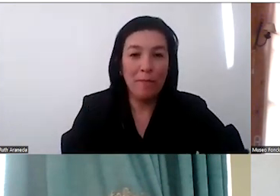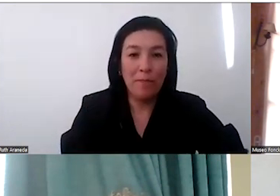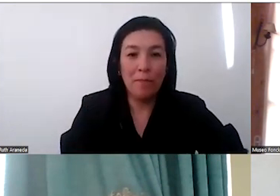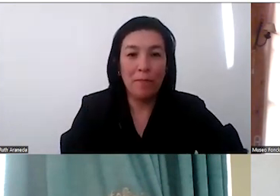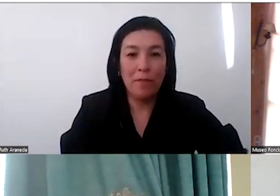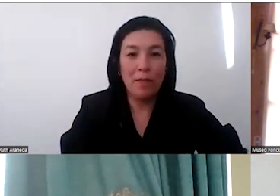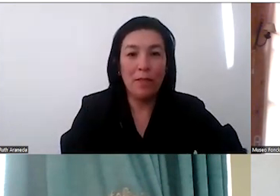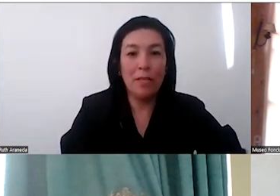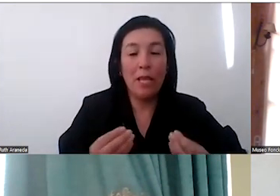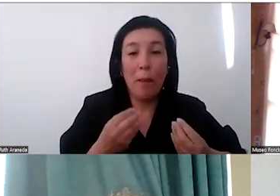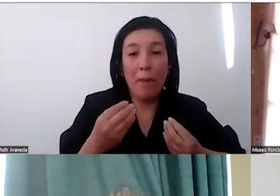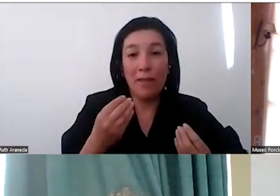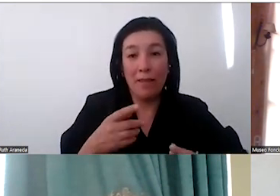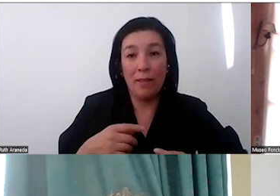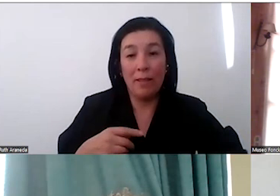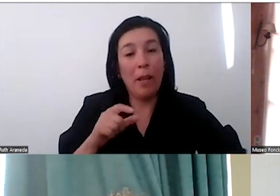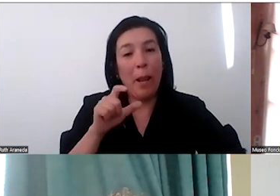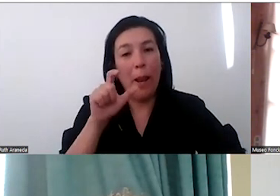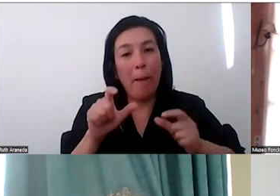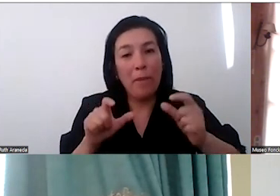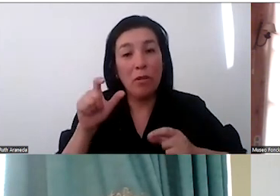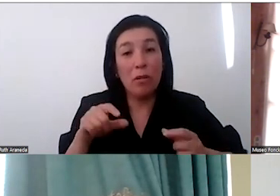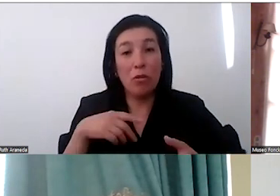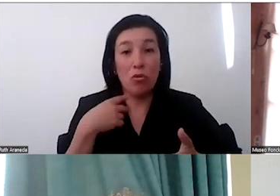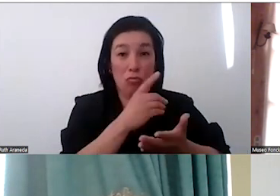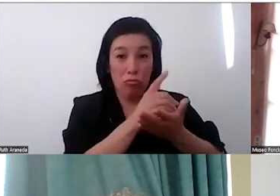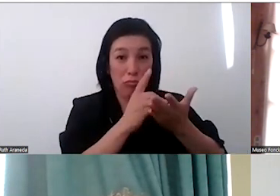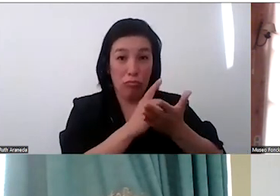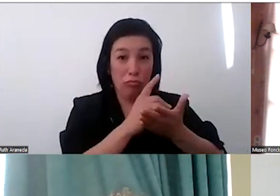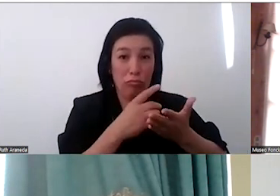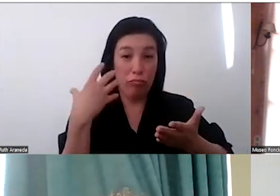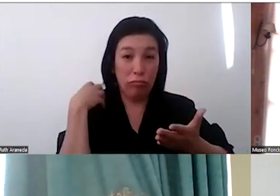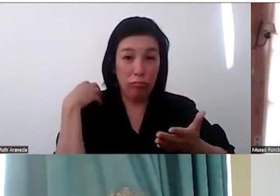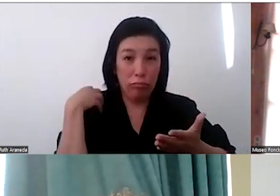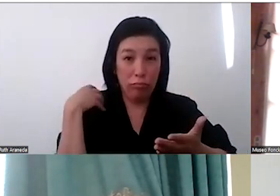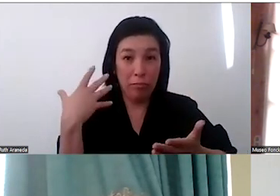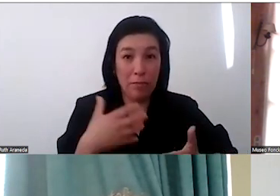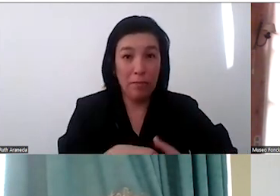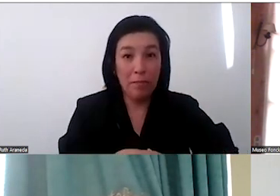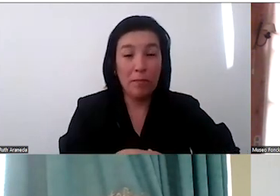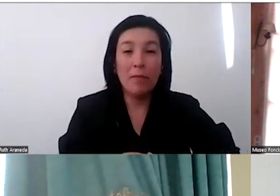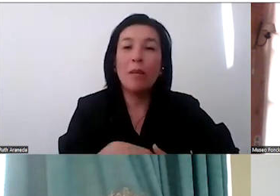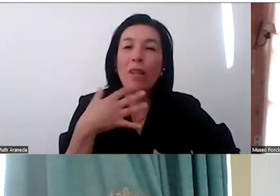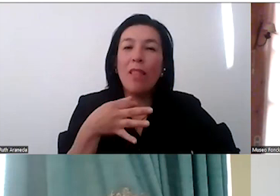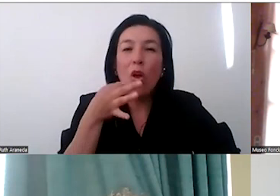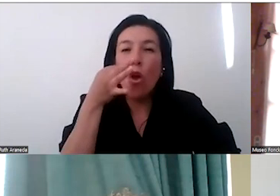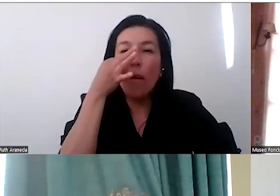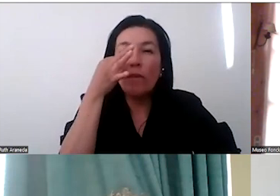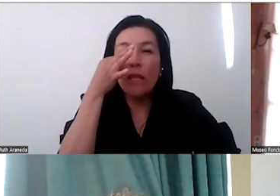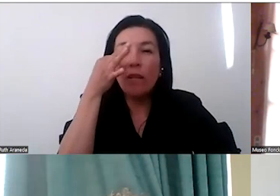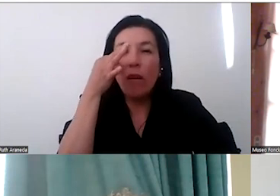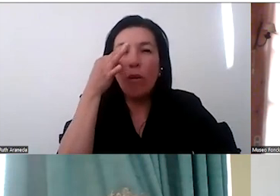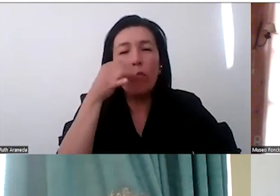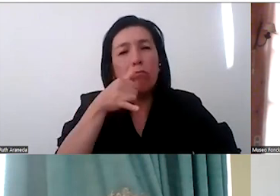Pasa mucho que las personas que ilustramos em, observamos por